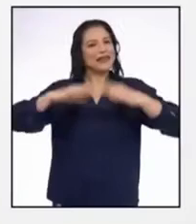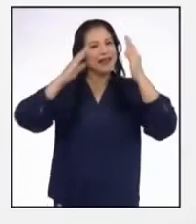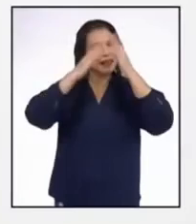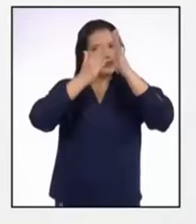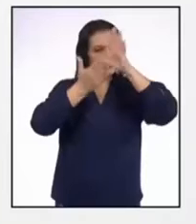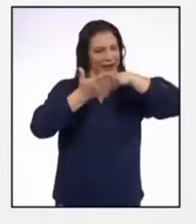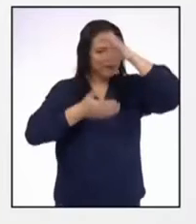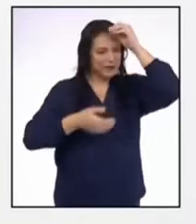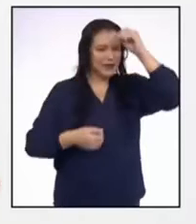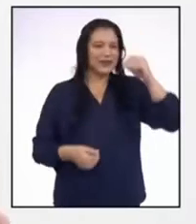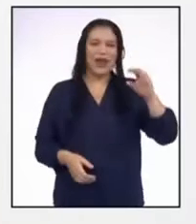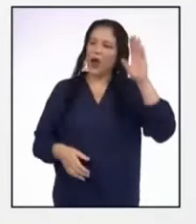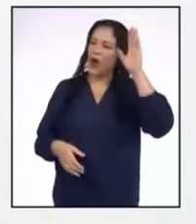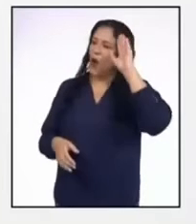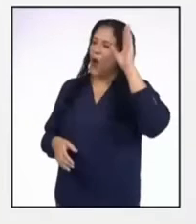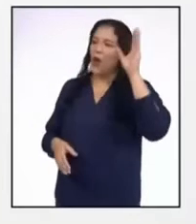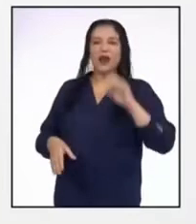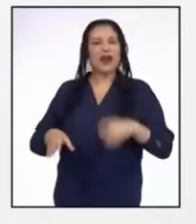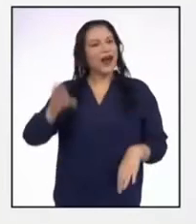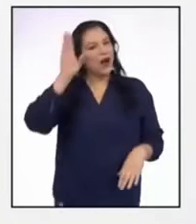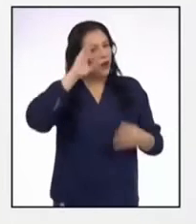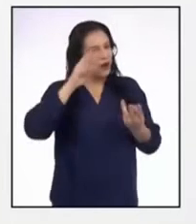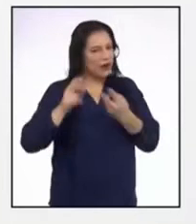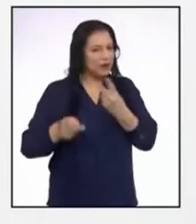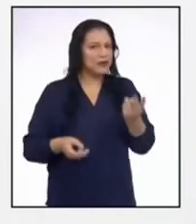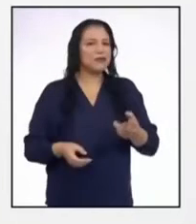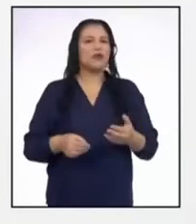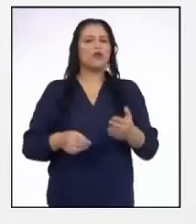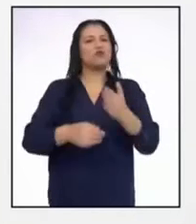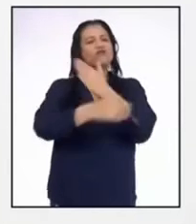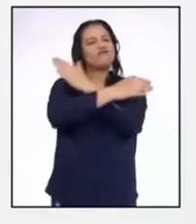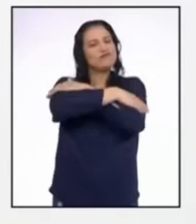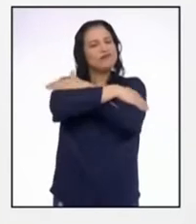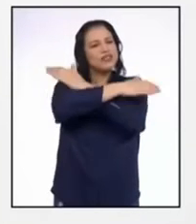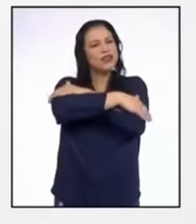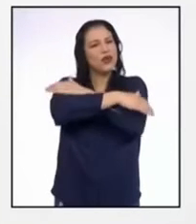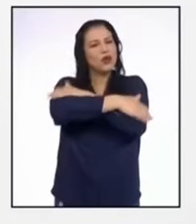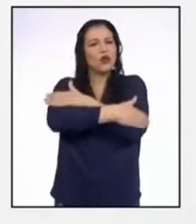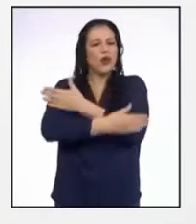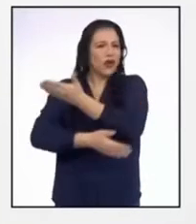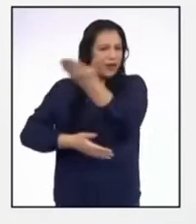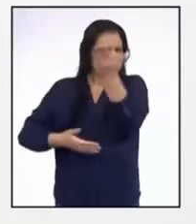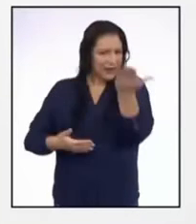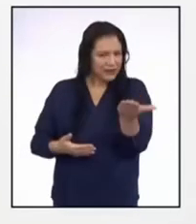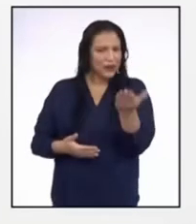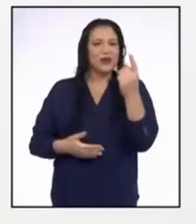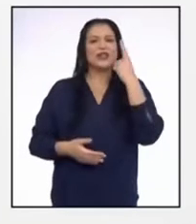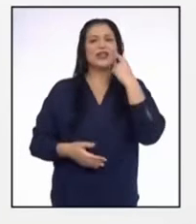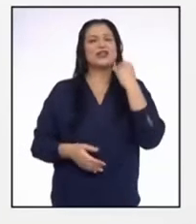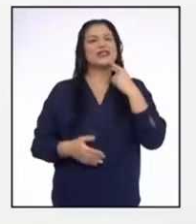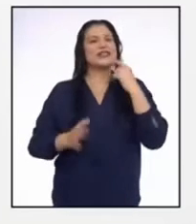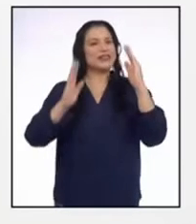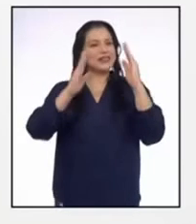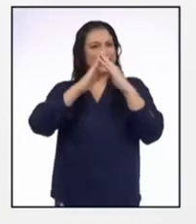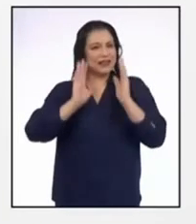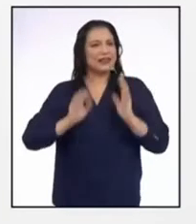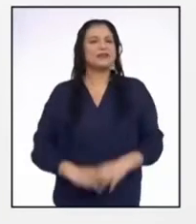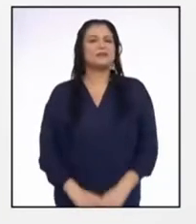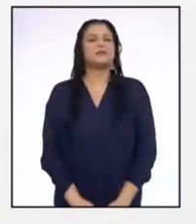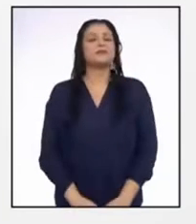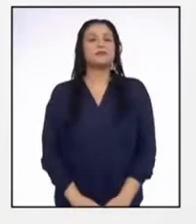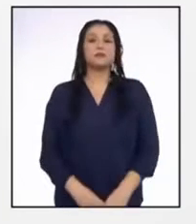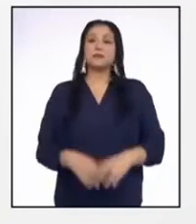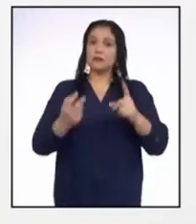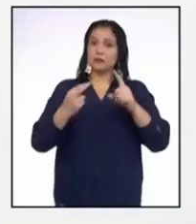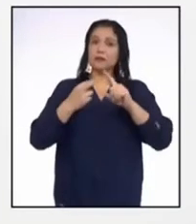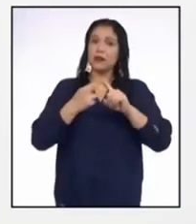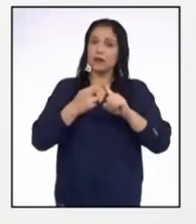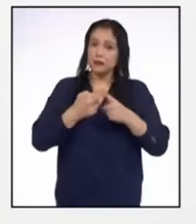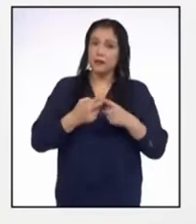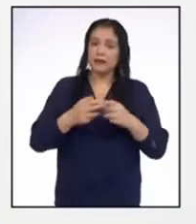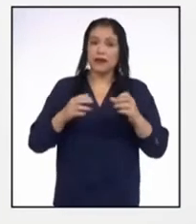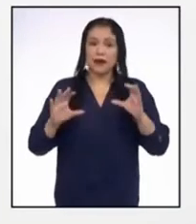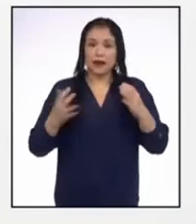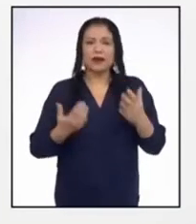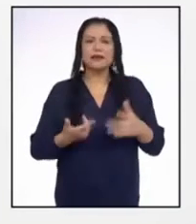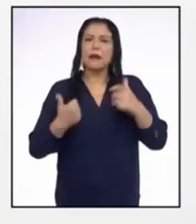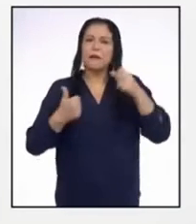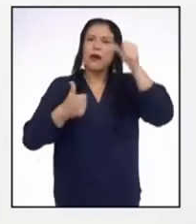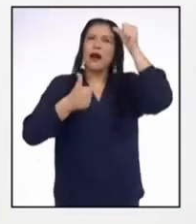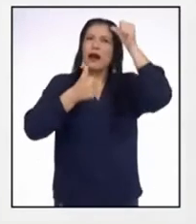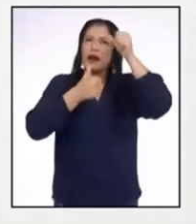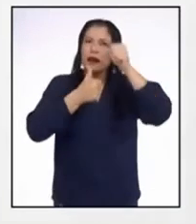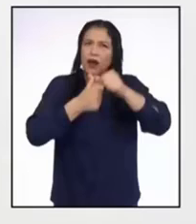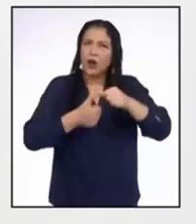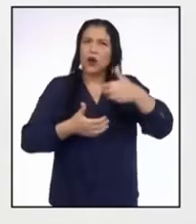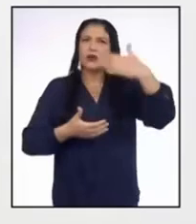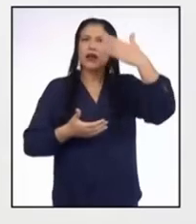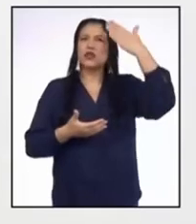Casa. Hola, Stephanie Junior. Un saludo a todas nuestras amigas y amigos en sus casas. Para comenzar, vamos a hacer un recuento